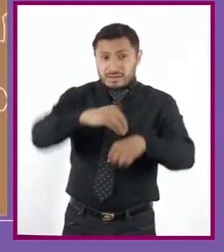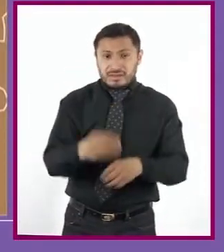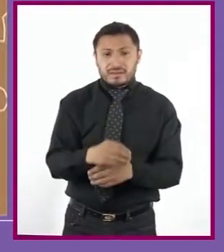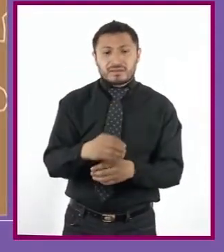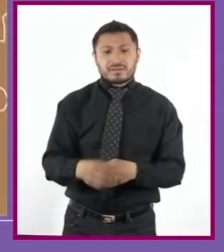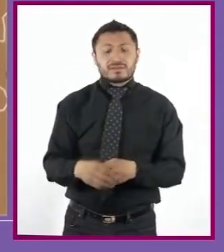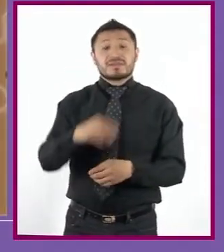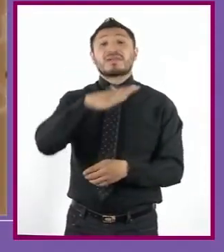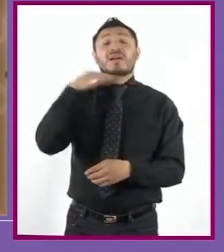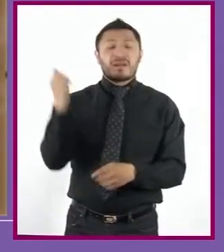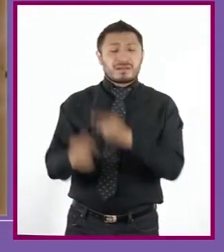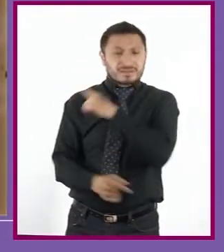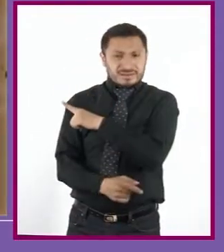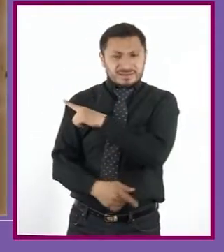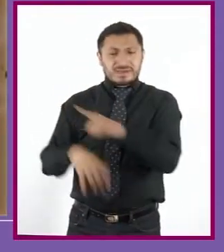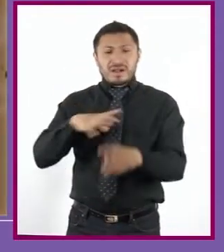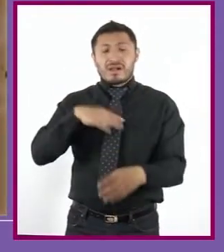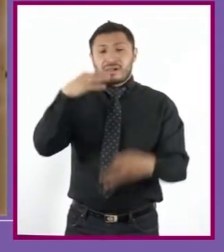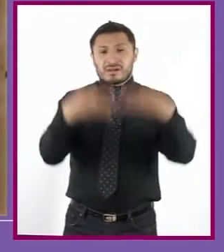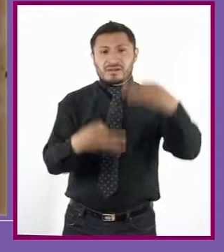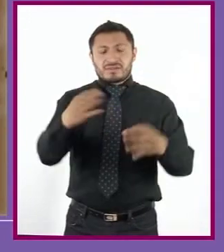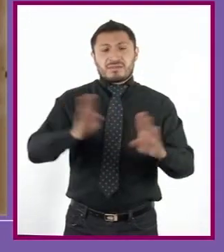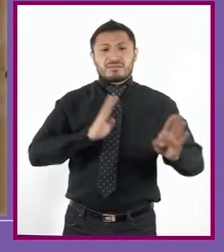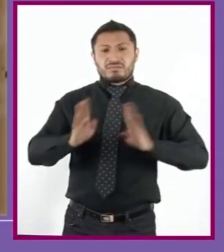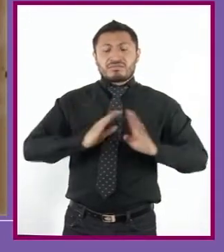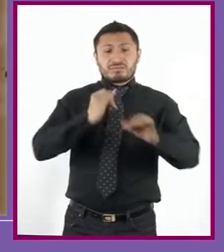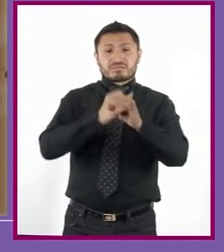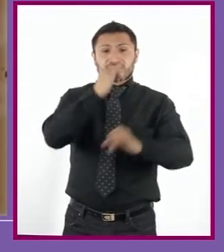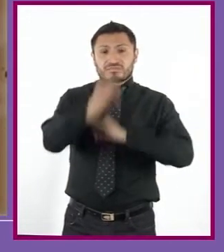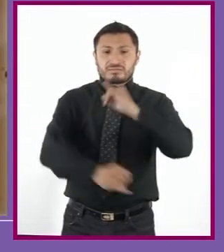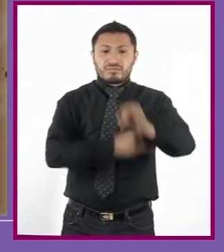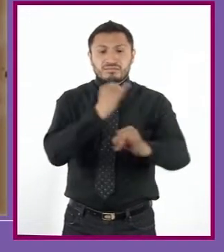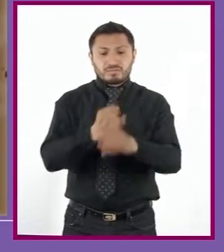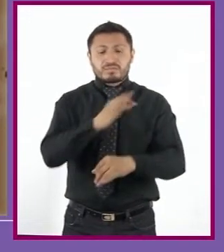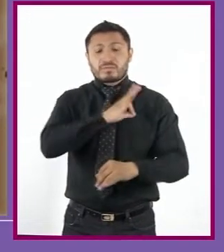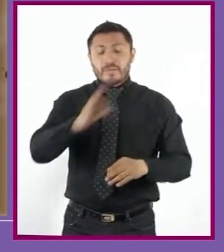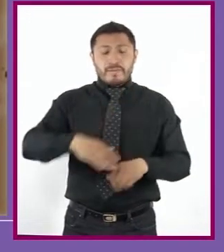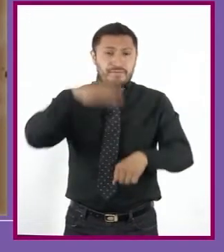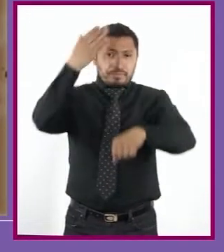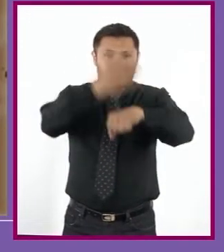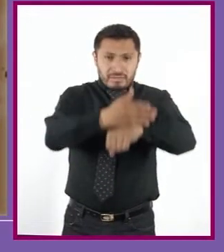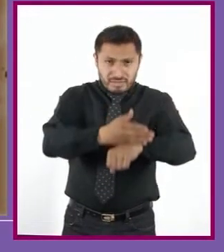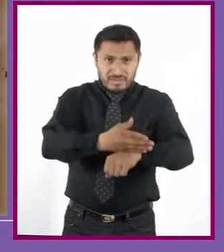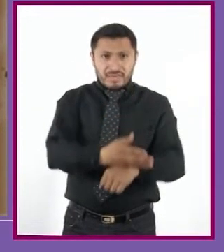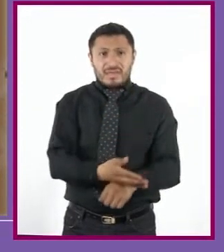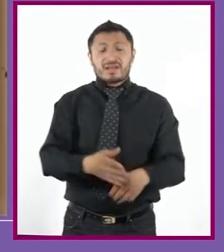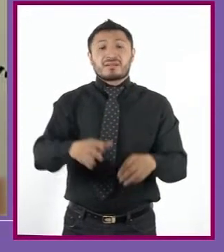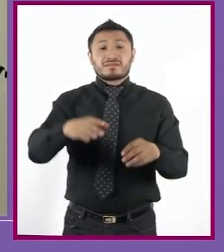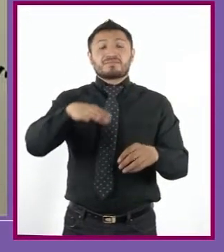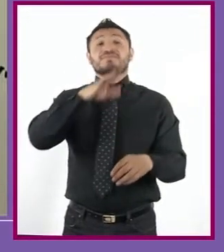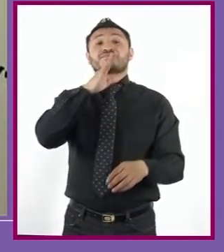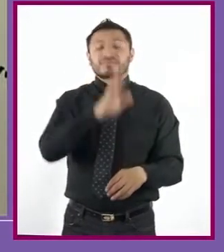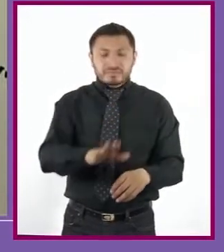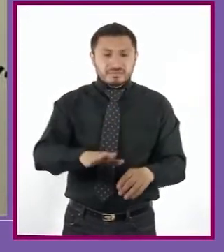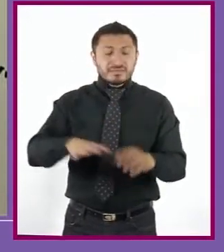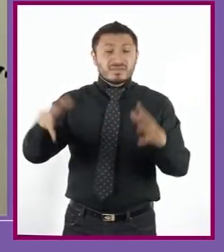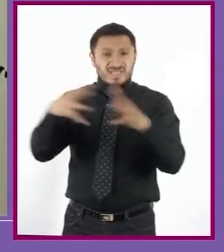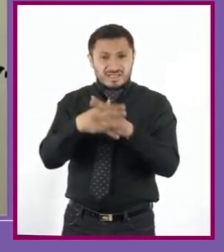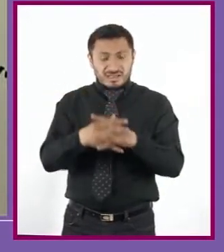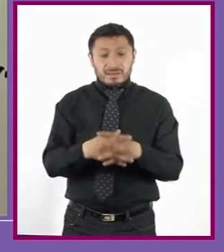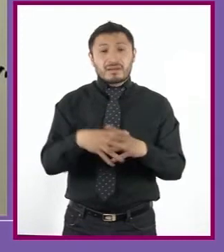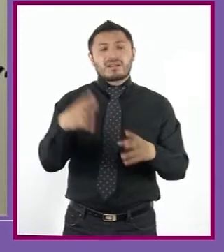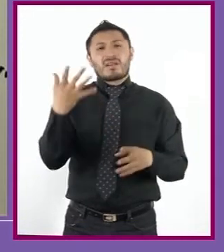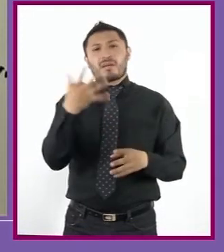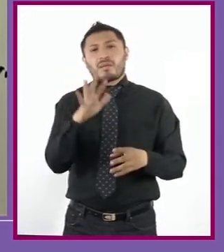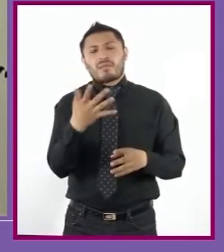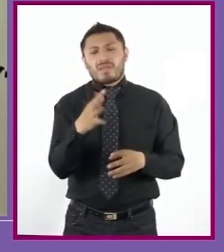Nuremberg, Alemania, un tribunal militar internacional que pudiera sancionar los crímenes de guerra. Tuvieron que pasar